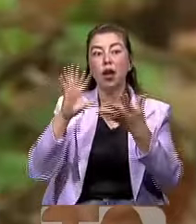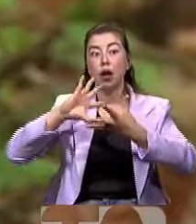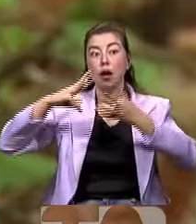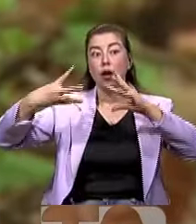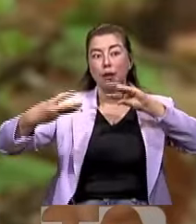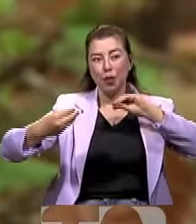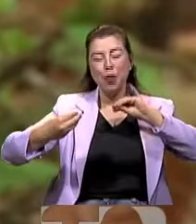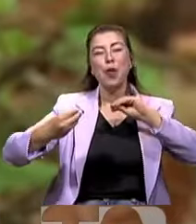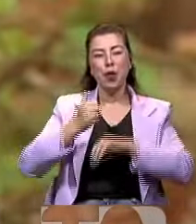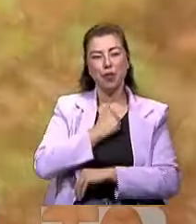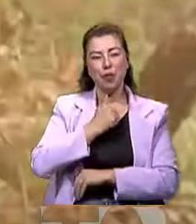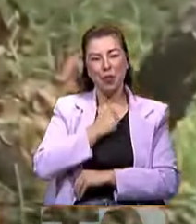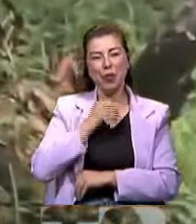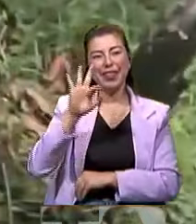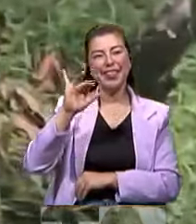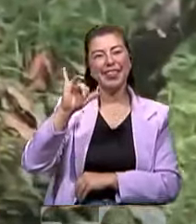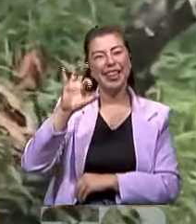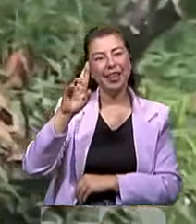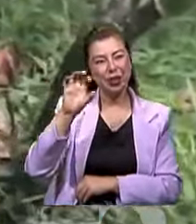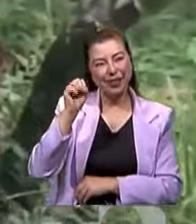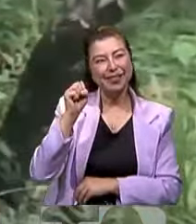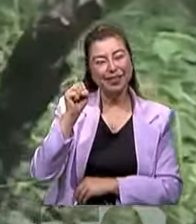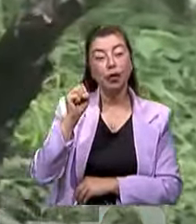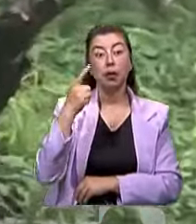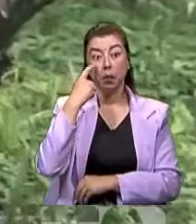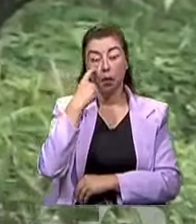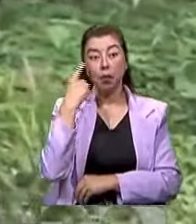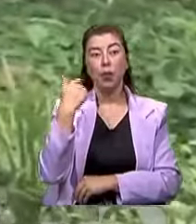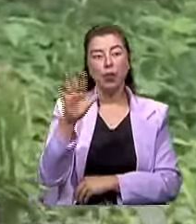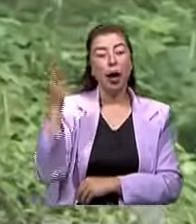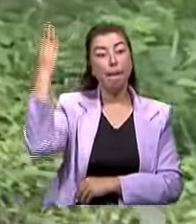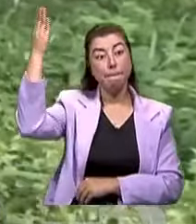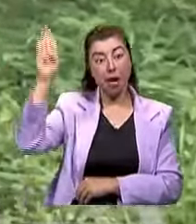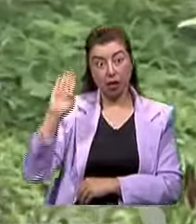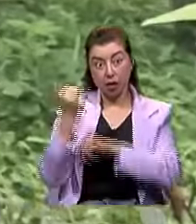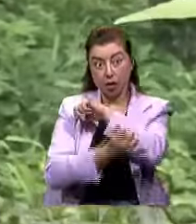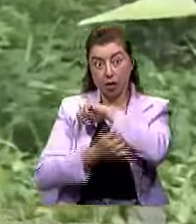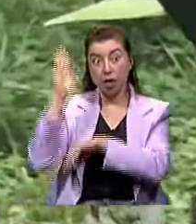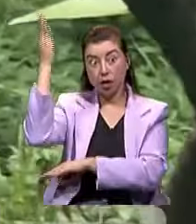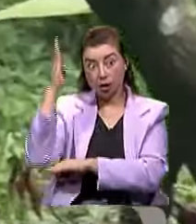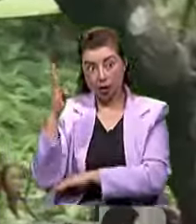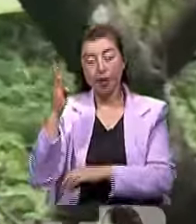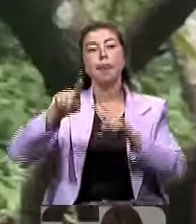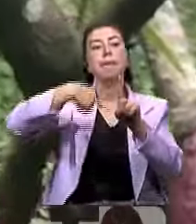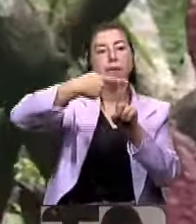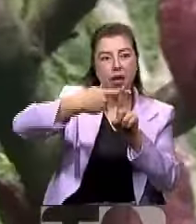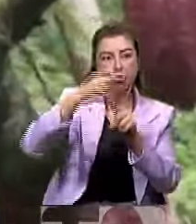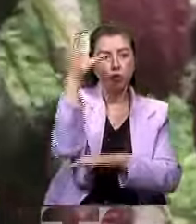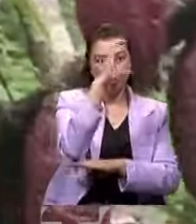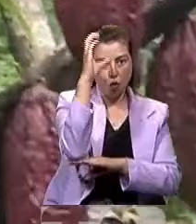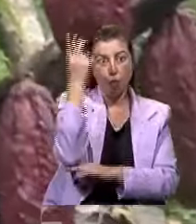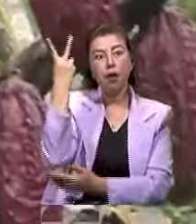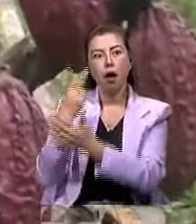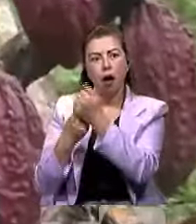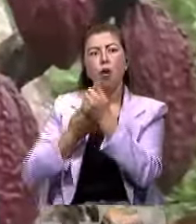y criollos. Brasil, Ecuador y Colombia se han convertido en los países de la región que más cacao producen y exportan. De